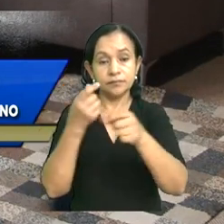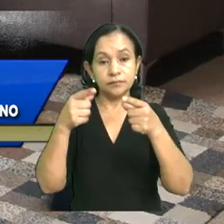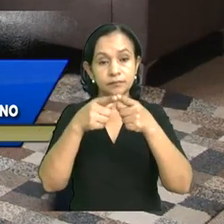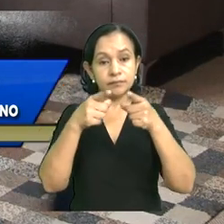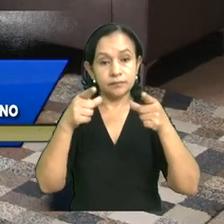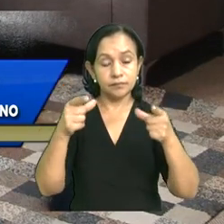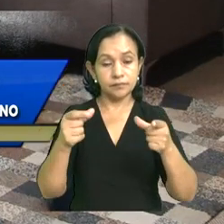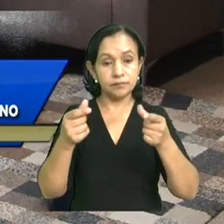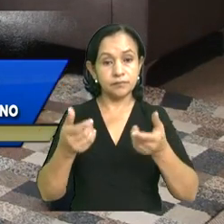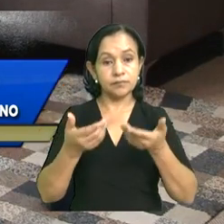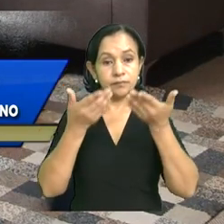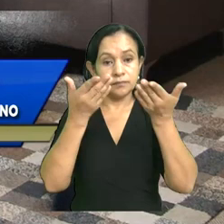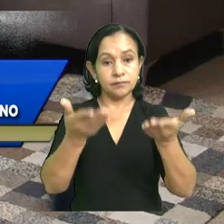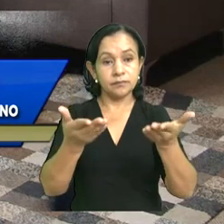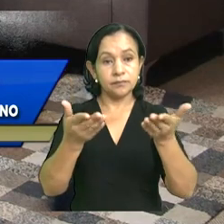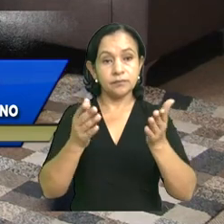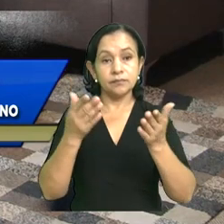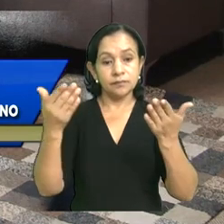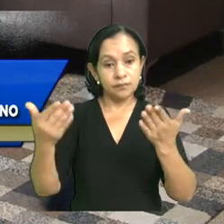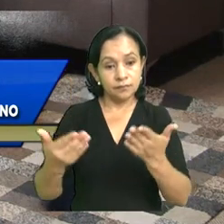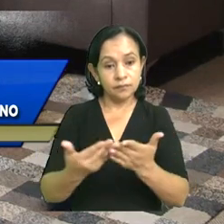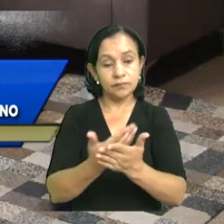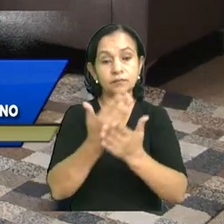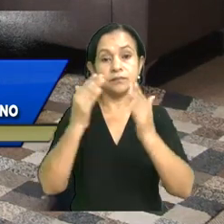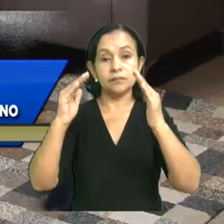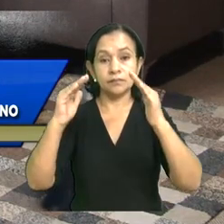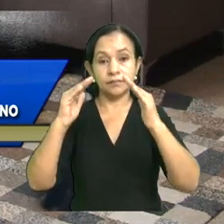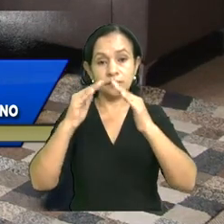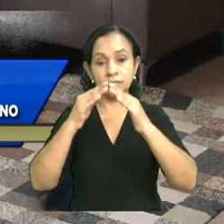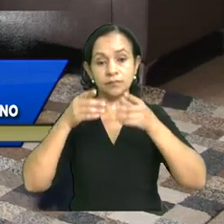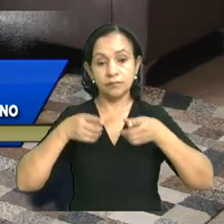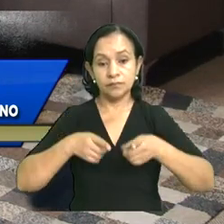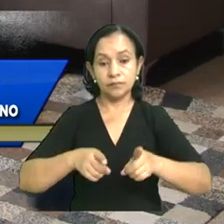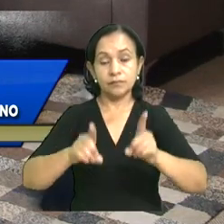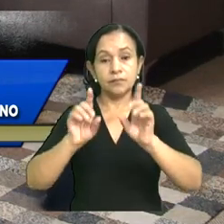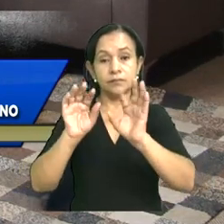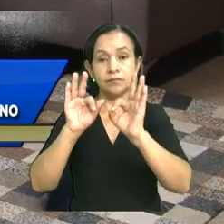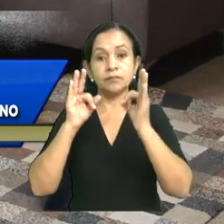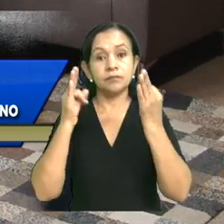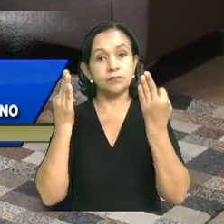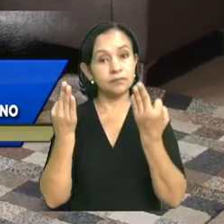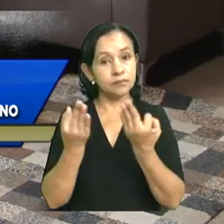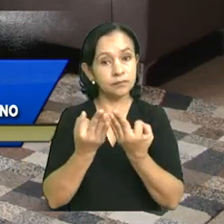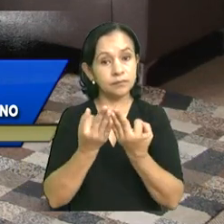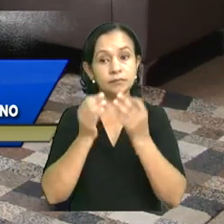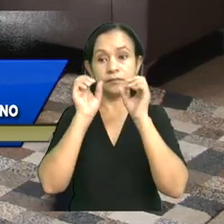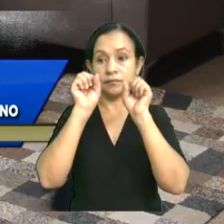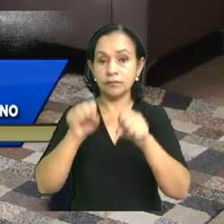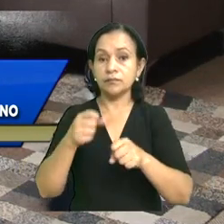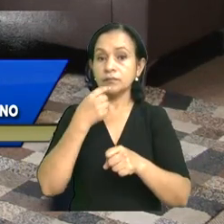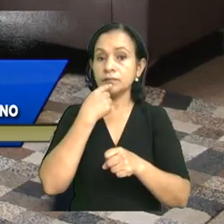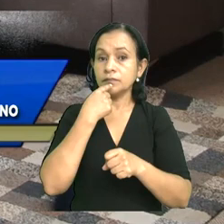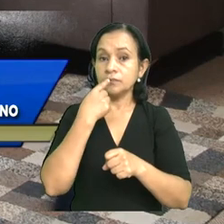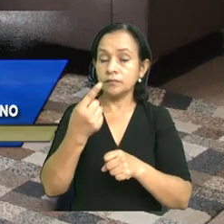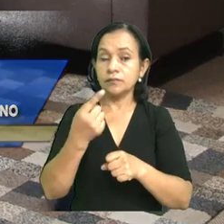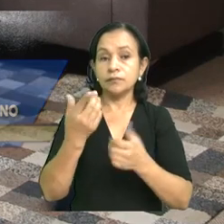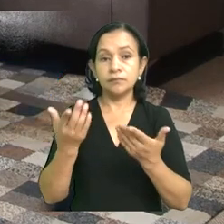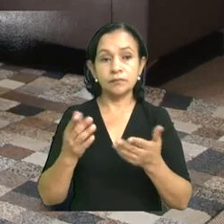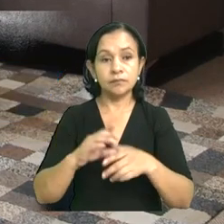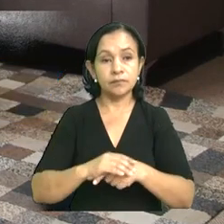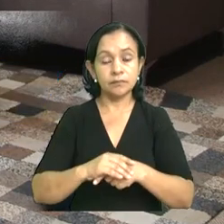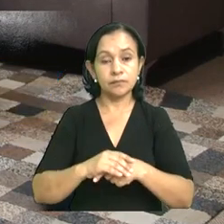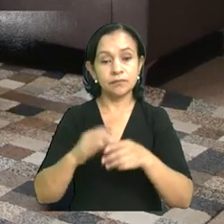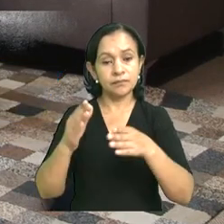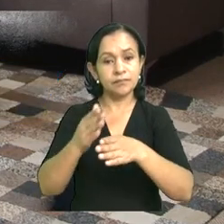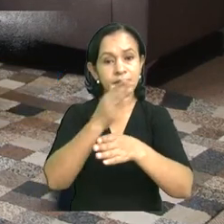entregó precisamente una nueva vivienda digna a una familia. Sí. Que válido mencionar, se encuentra o encontraba